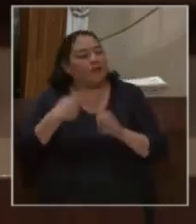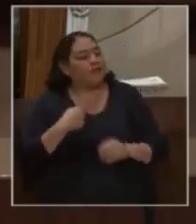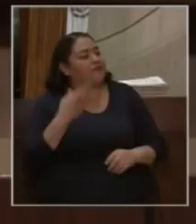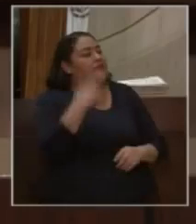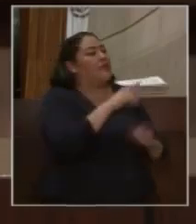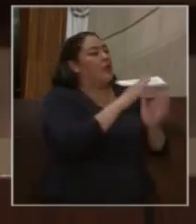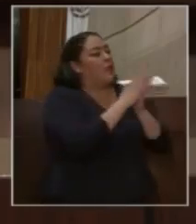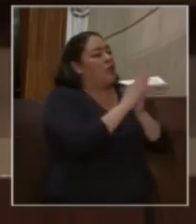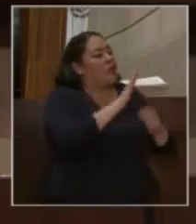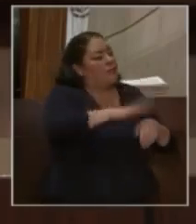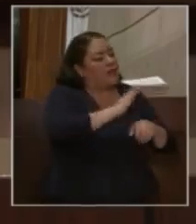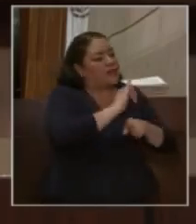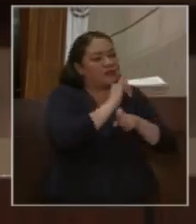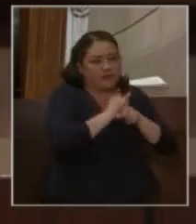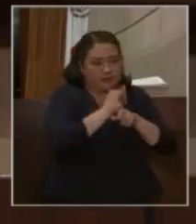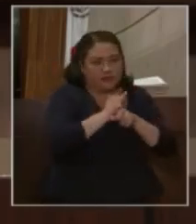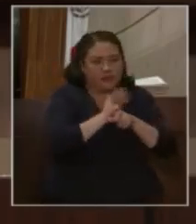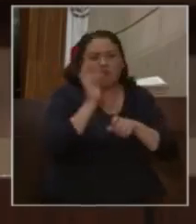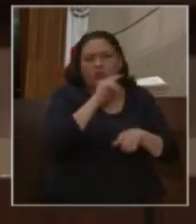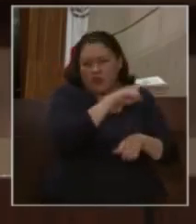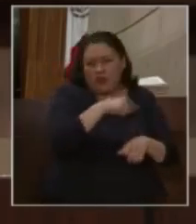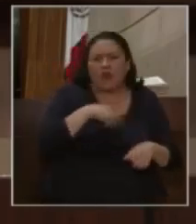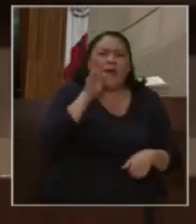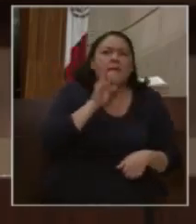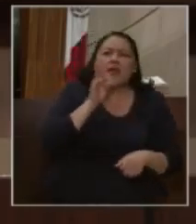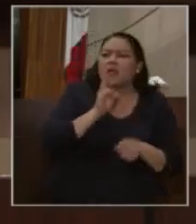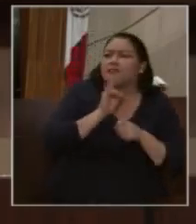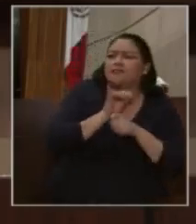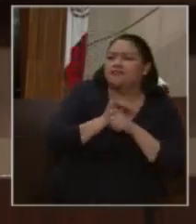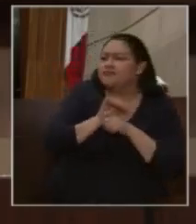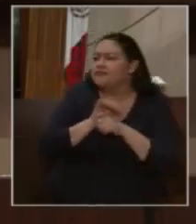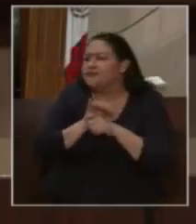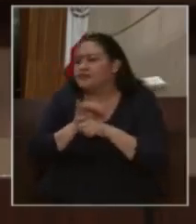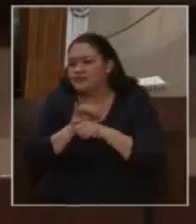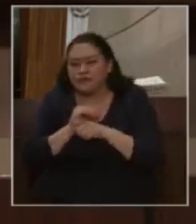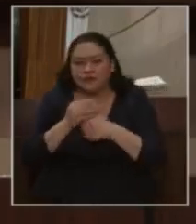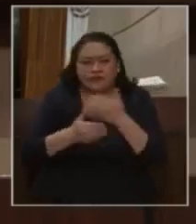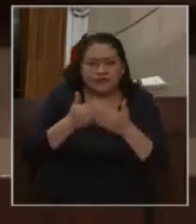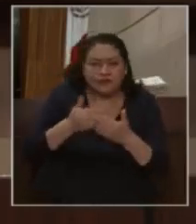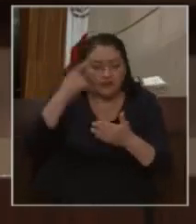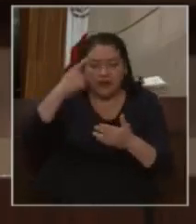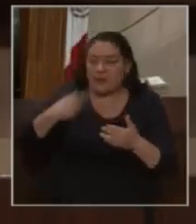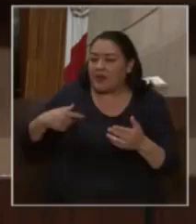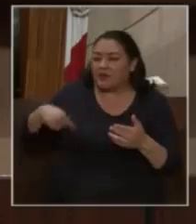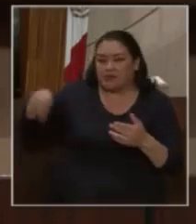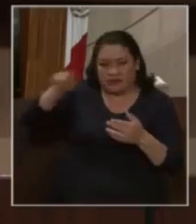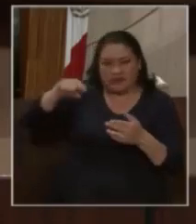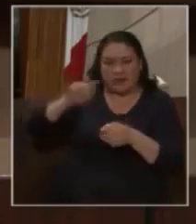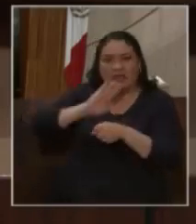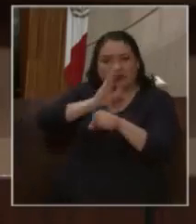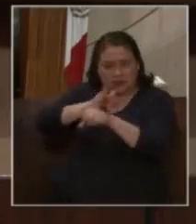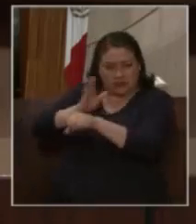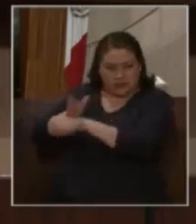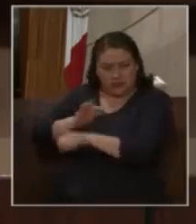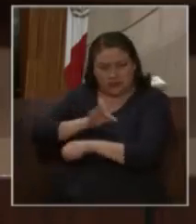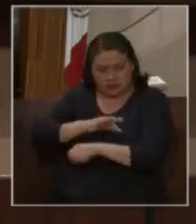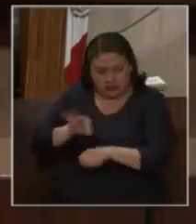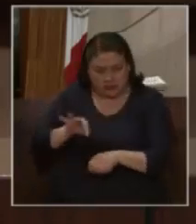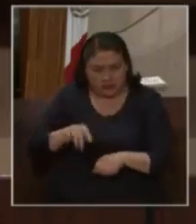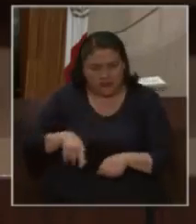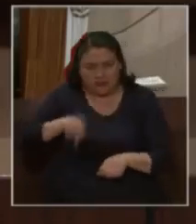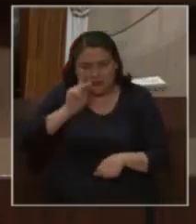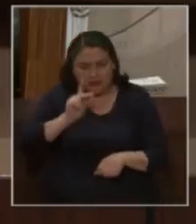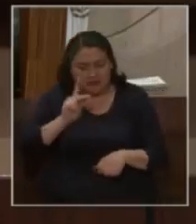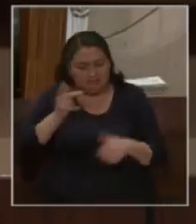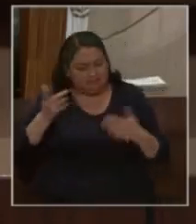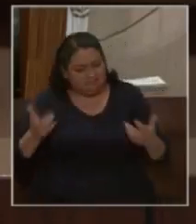de prueba que estimase pertinentes para que esté en posibilidad de sancionar a los denunciados, lo cual